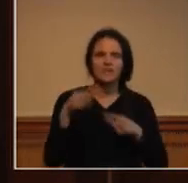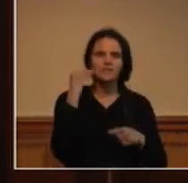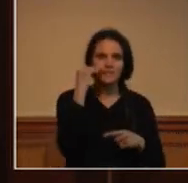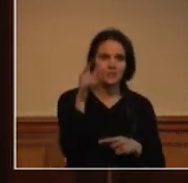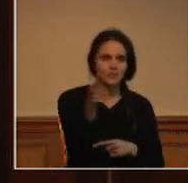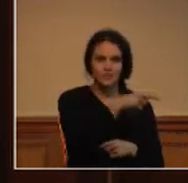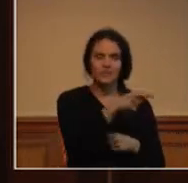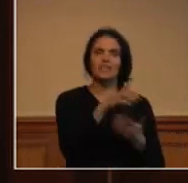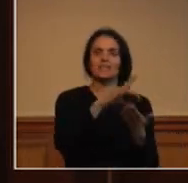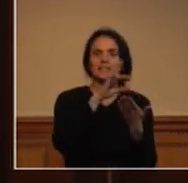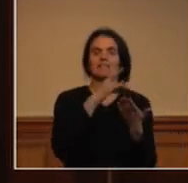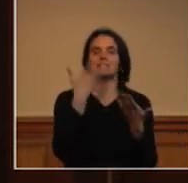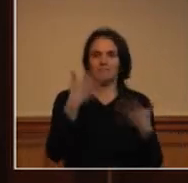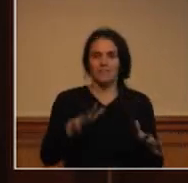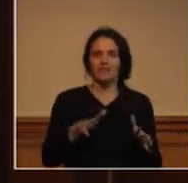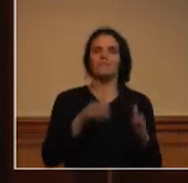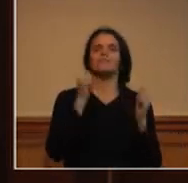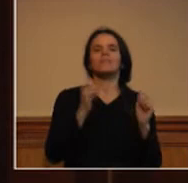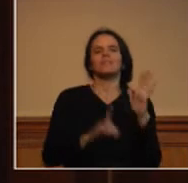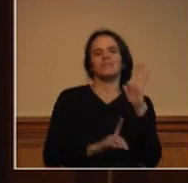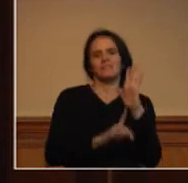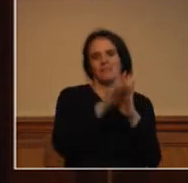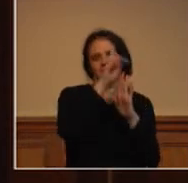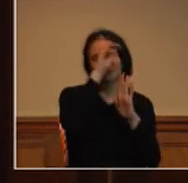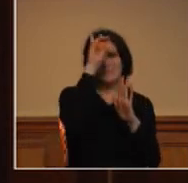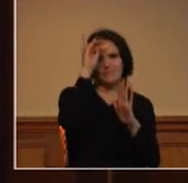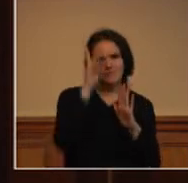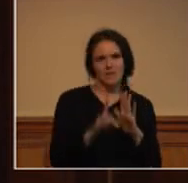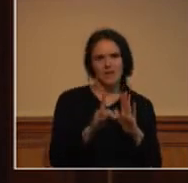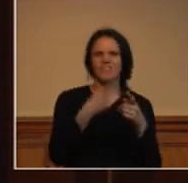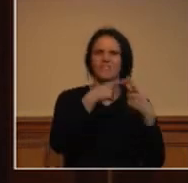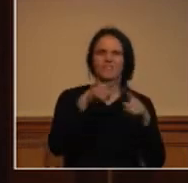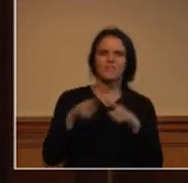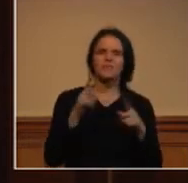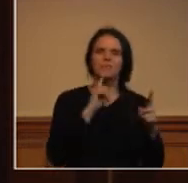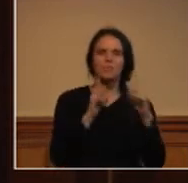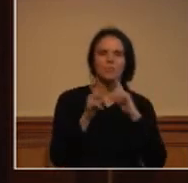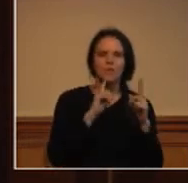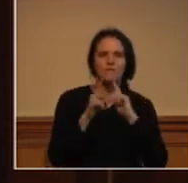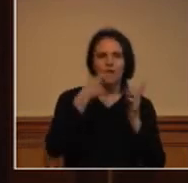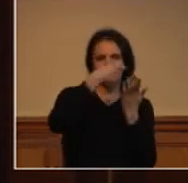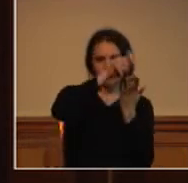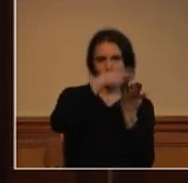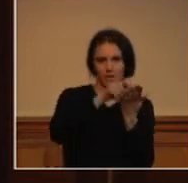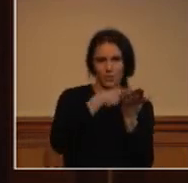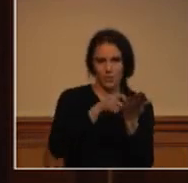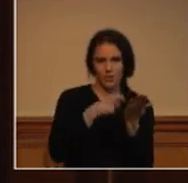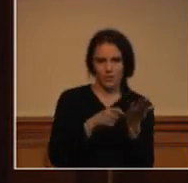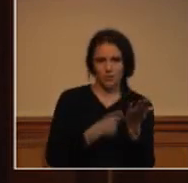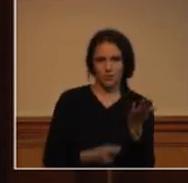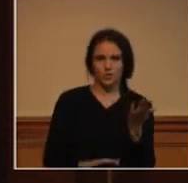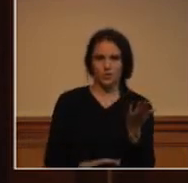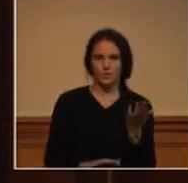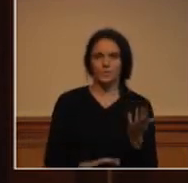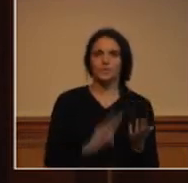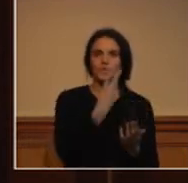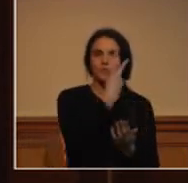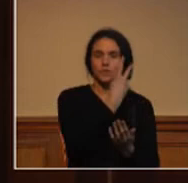buscando, desarrollamos un conjunto de pruebas de evaluación de